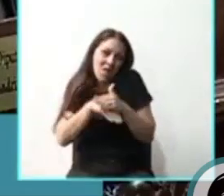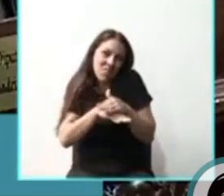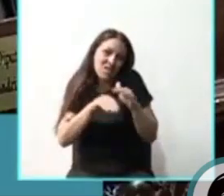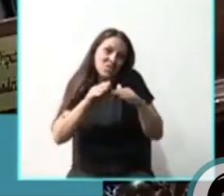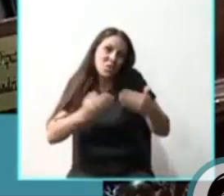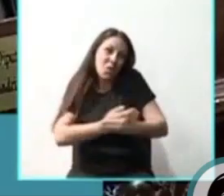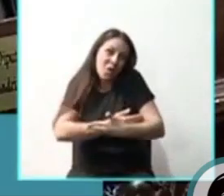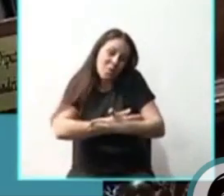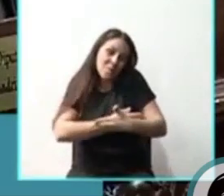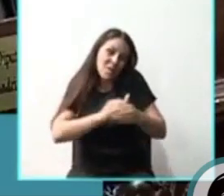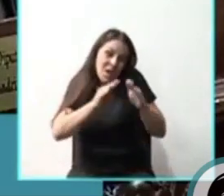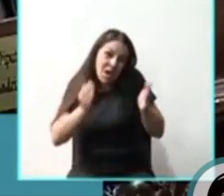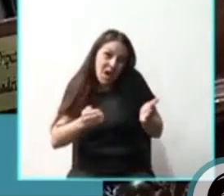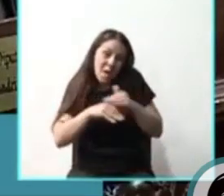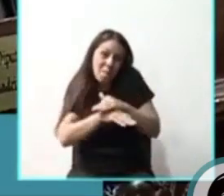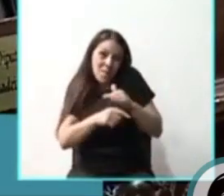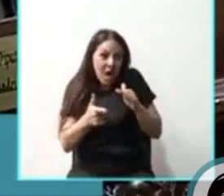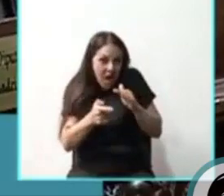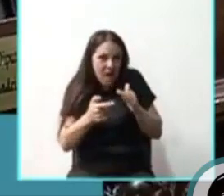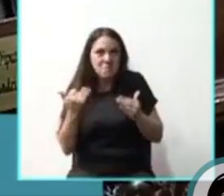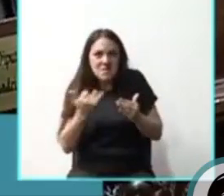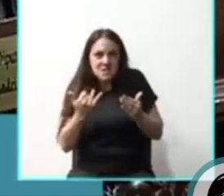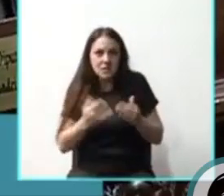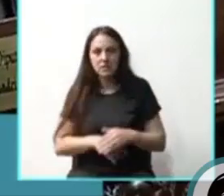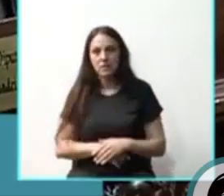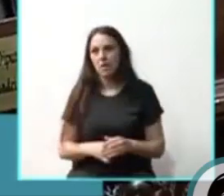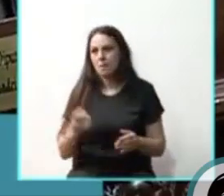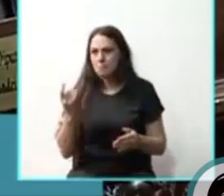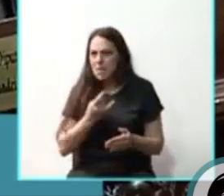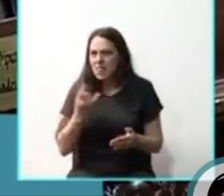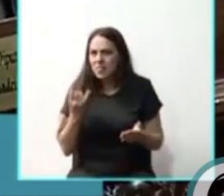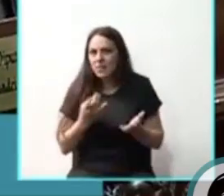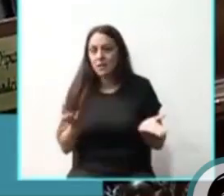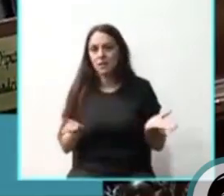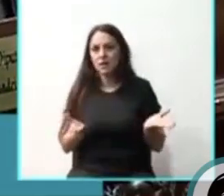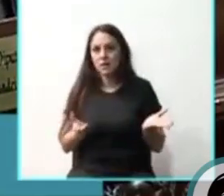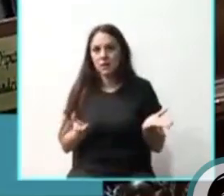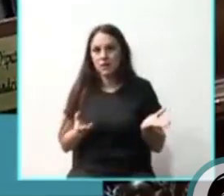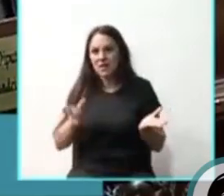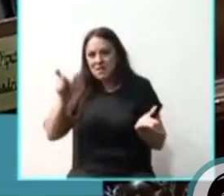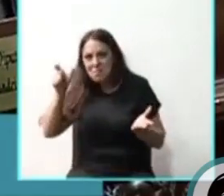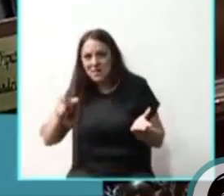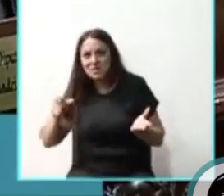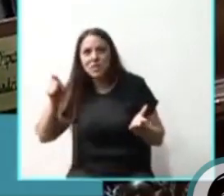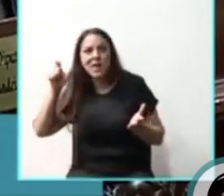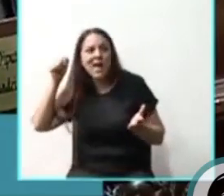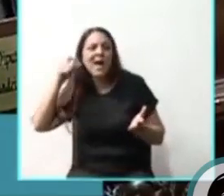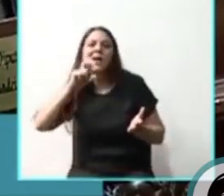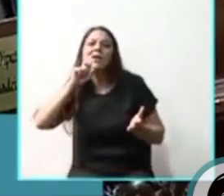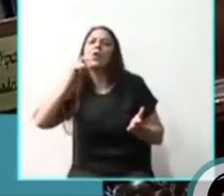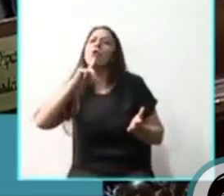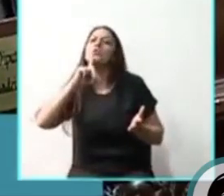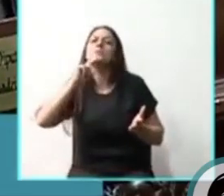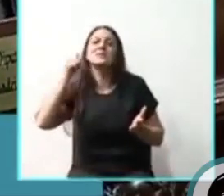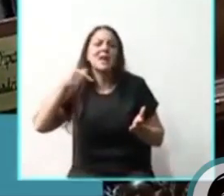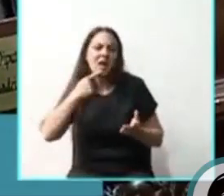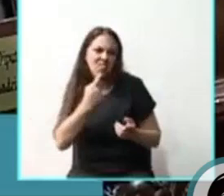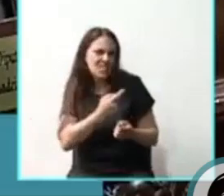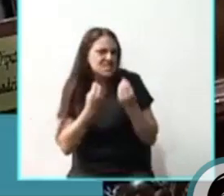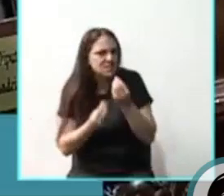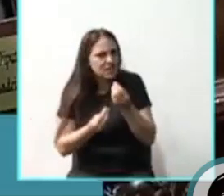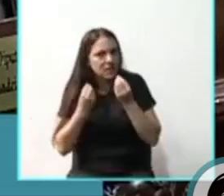cuna y que armas de que hablaba el tigre acosta y de qué hablan ahora